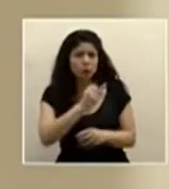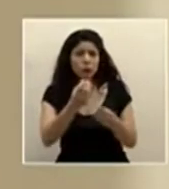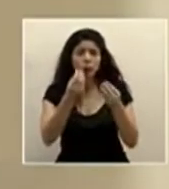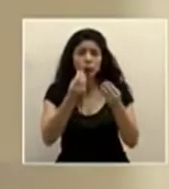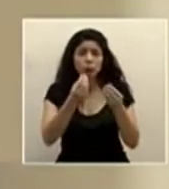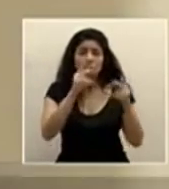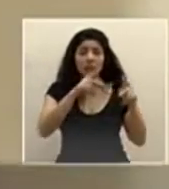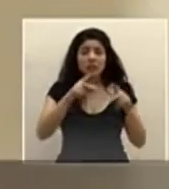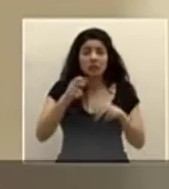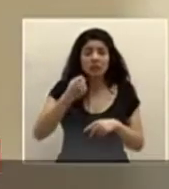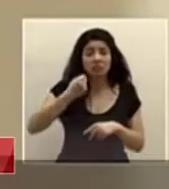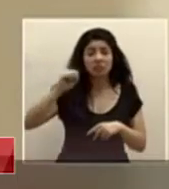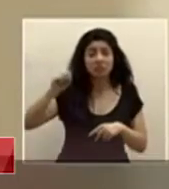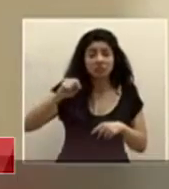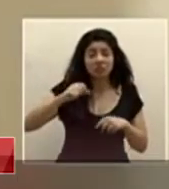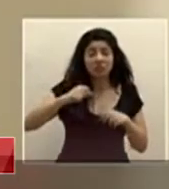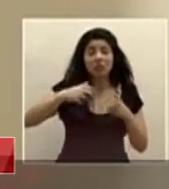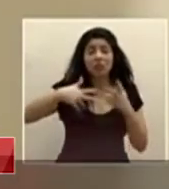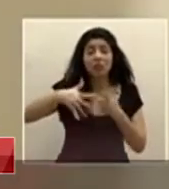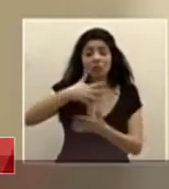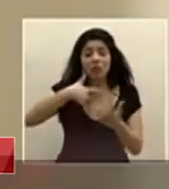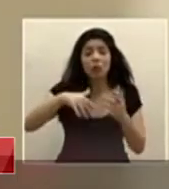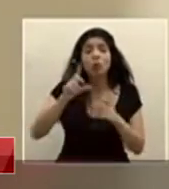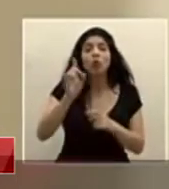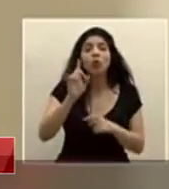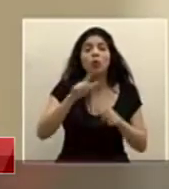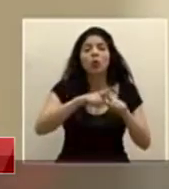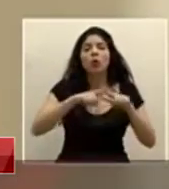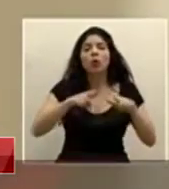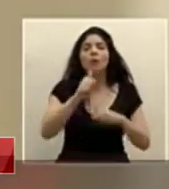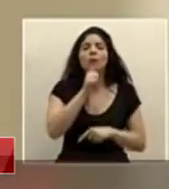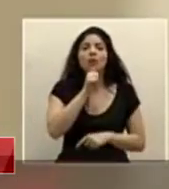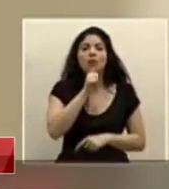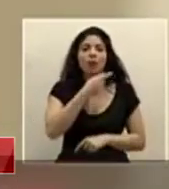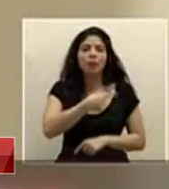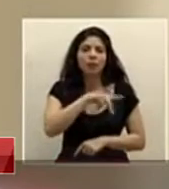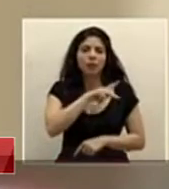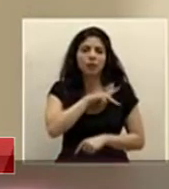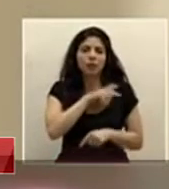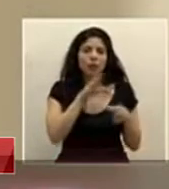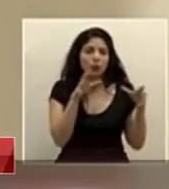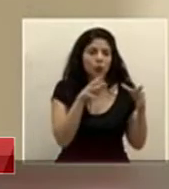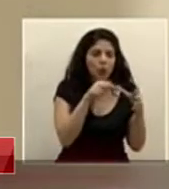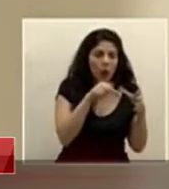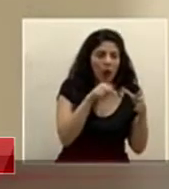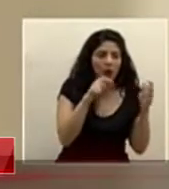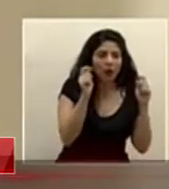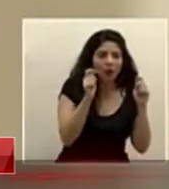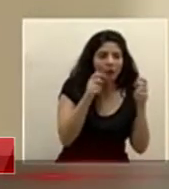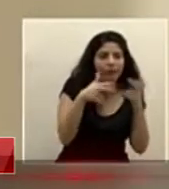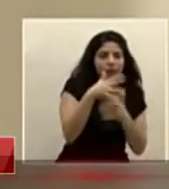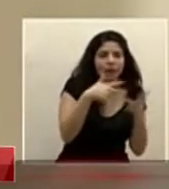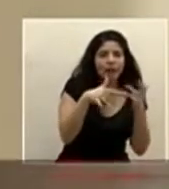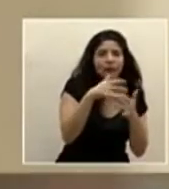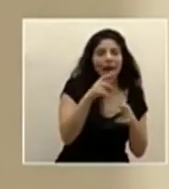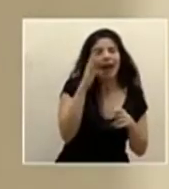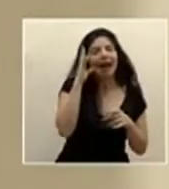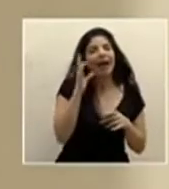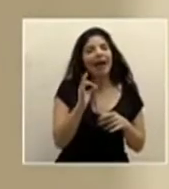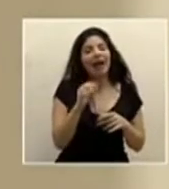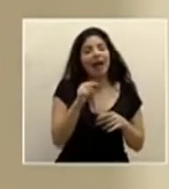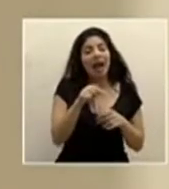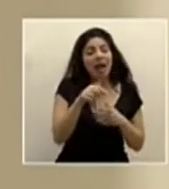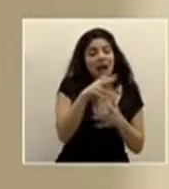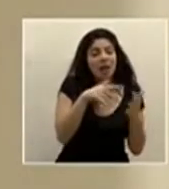transgresiones se están dando en lugares privados, en lugares personales privados. Y yo sé que mucha gente lo hace pensando en que no va